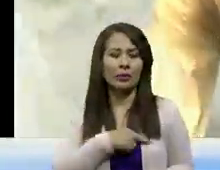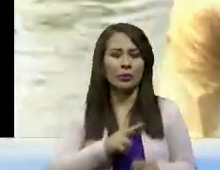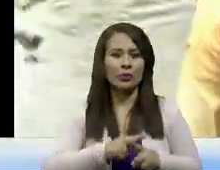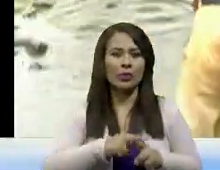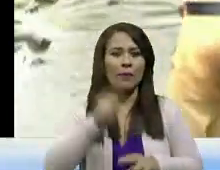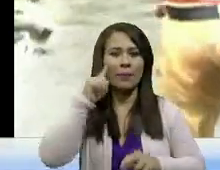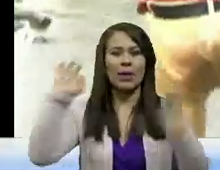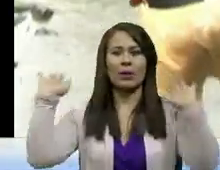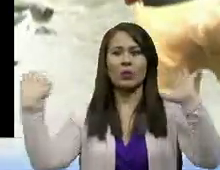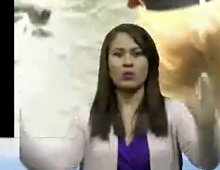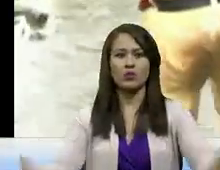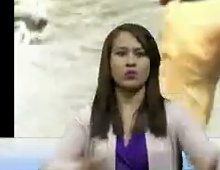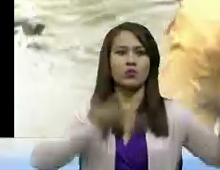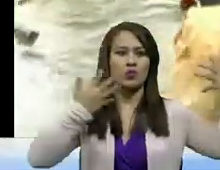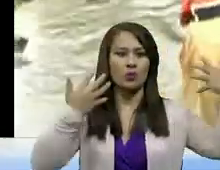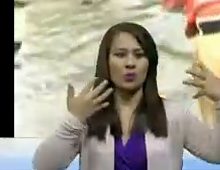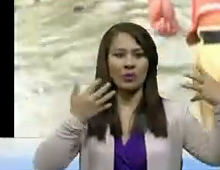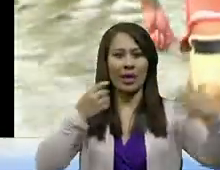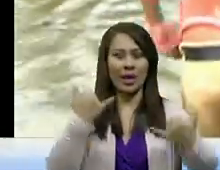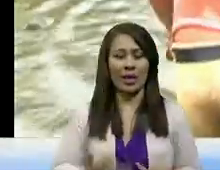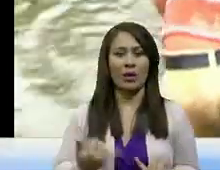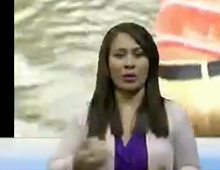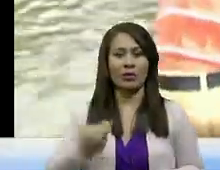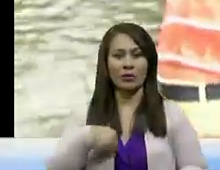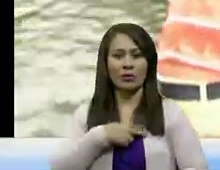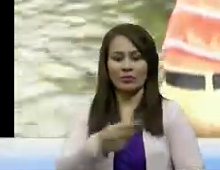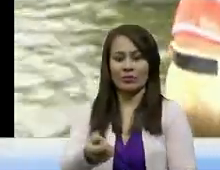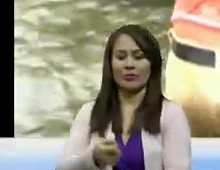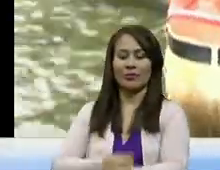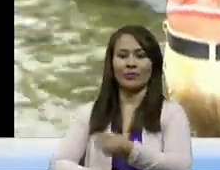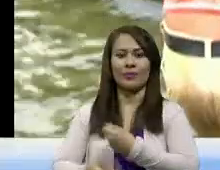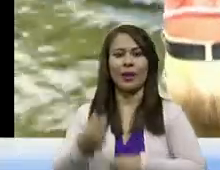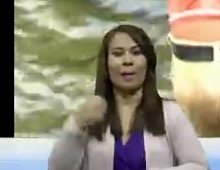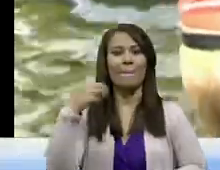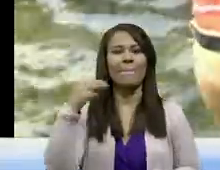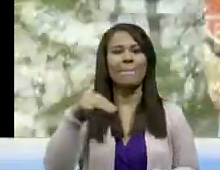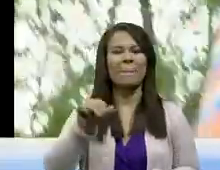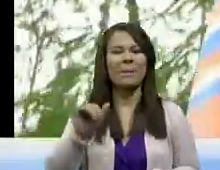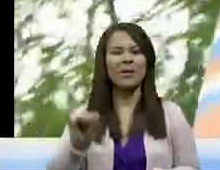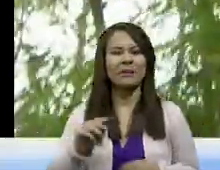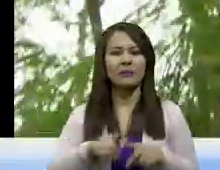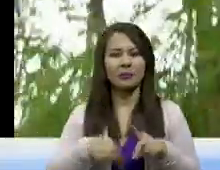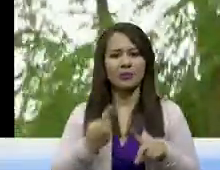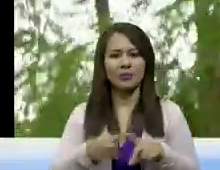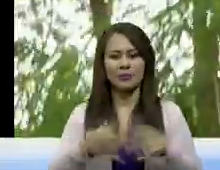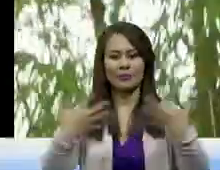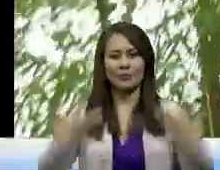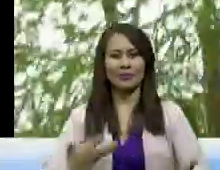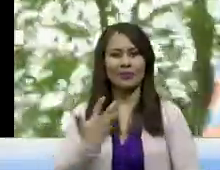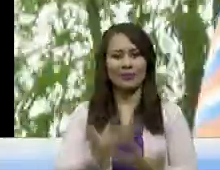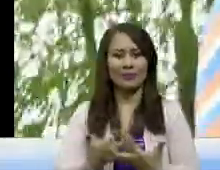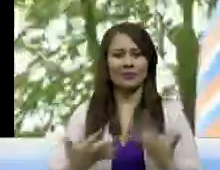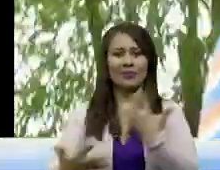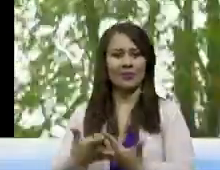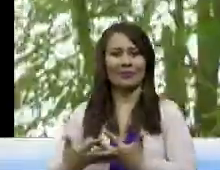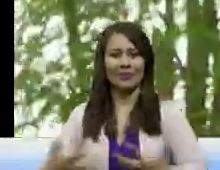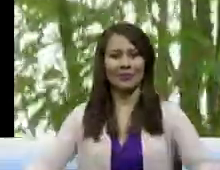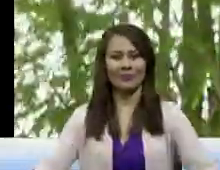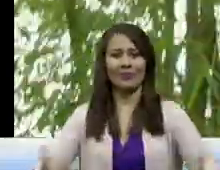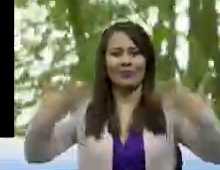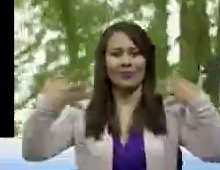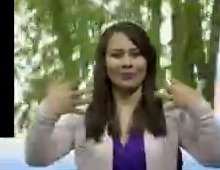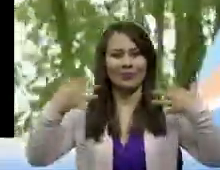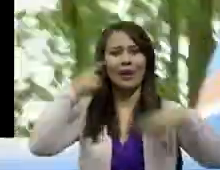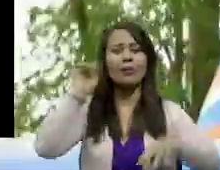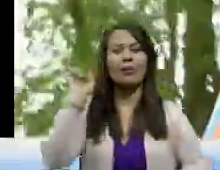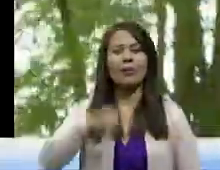para pescar. Y así, por ejemplo, ahorita en este momento vamos con un trasmayo y vamos con una atarraya a probar a ver cómo nos va y